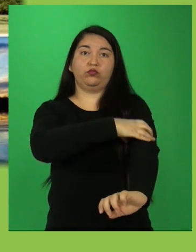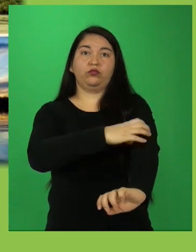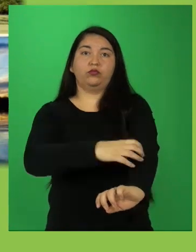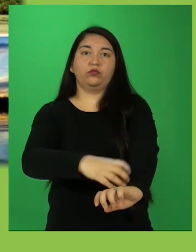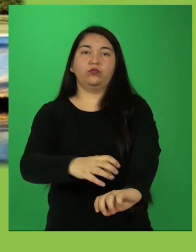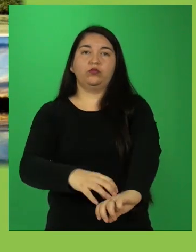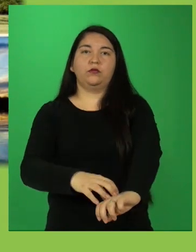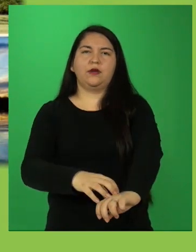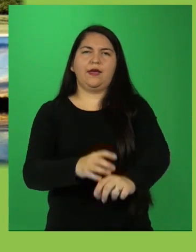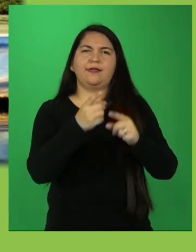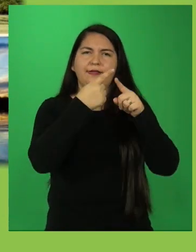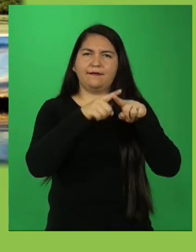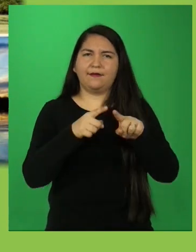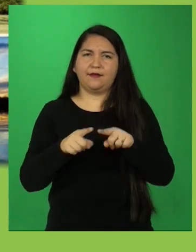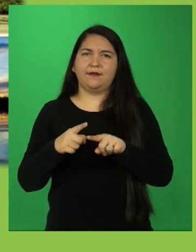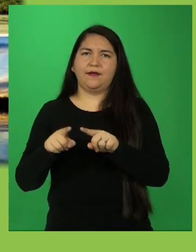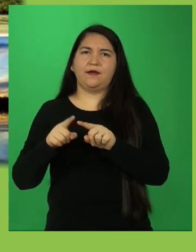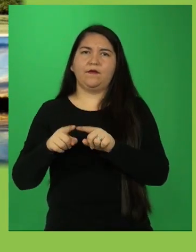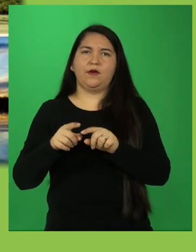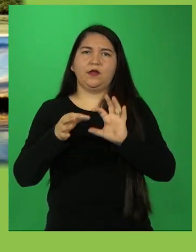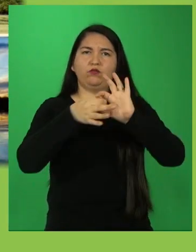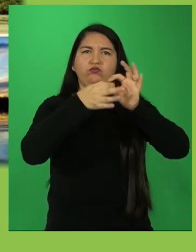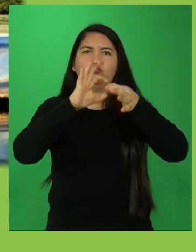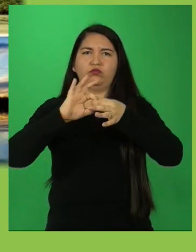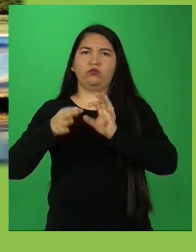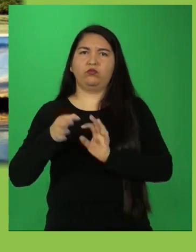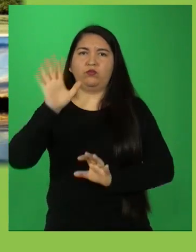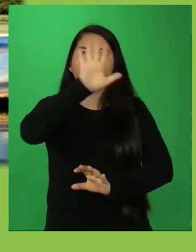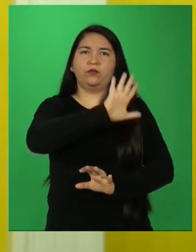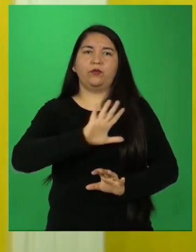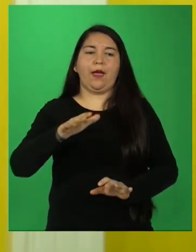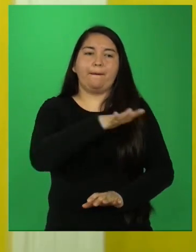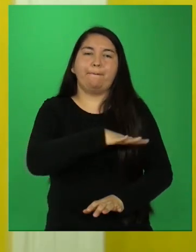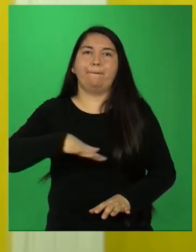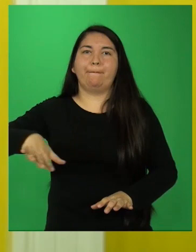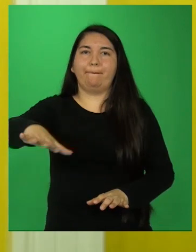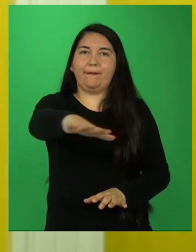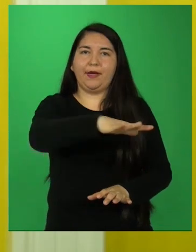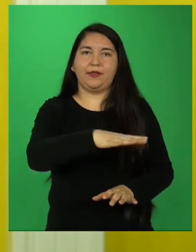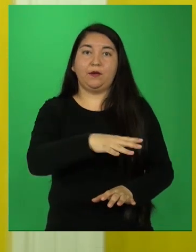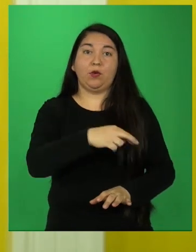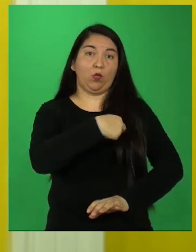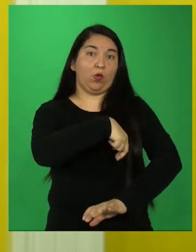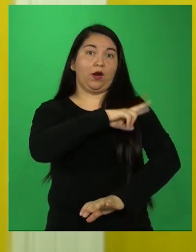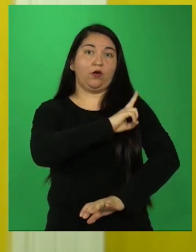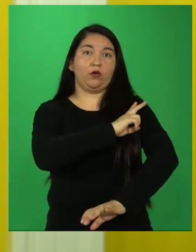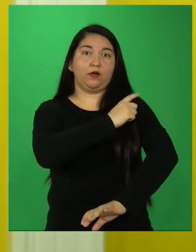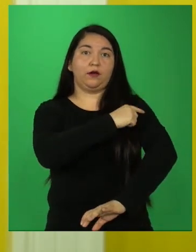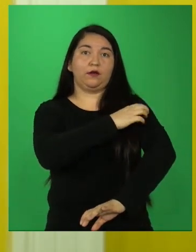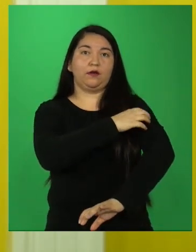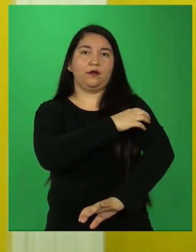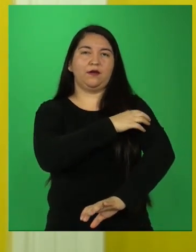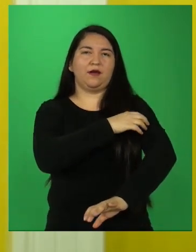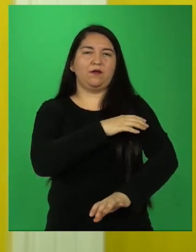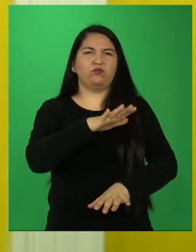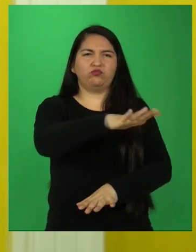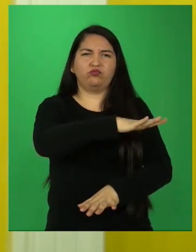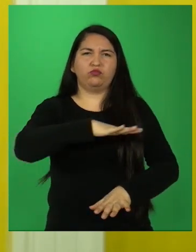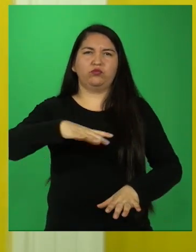gran diversidad de ecosistemas, de ambientes que existen. Acá en el norte tenemos una zona muy